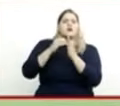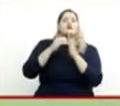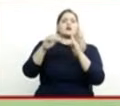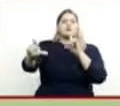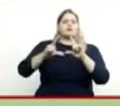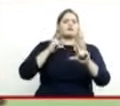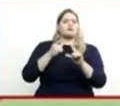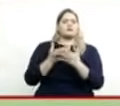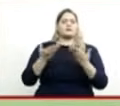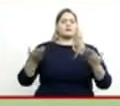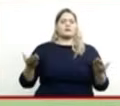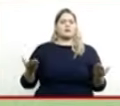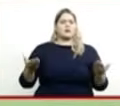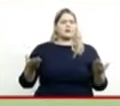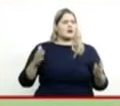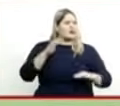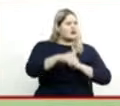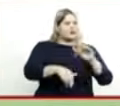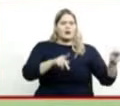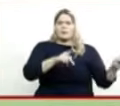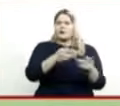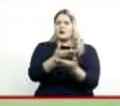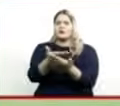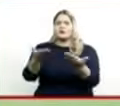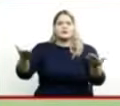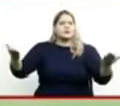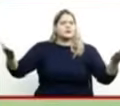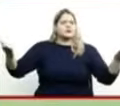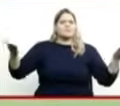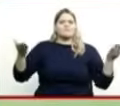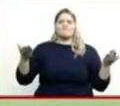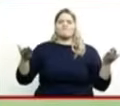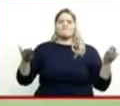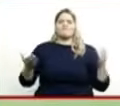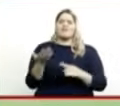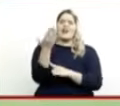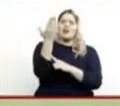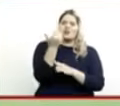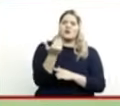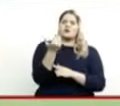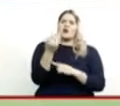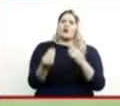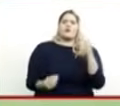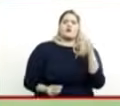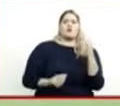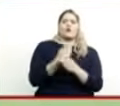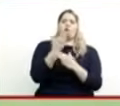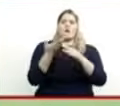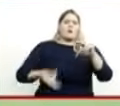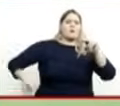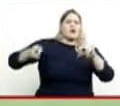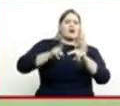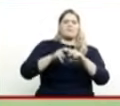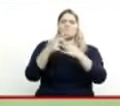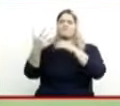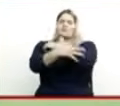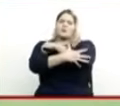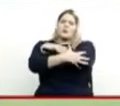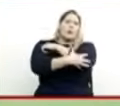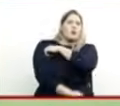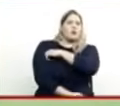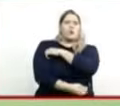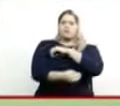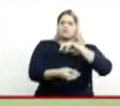500,000 millones de lempiras. Y al pueblo le impusieron 14 nuevos paquetazos directos que empobrecieron y